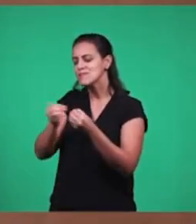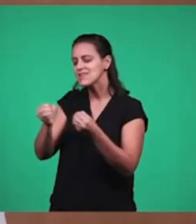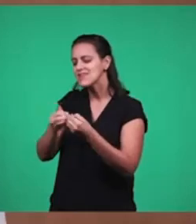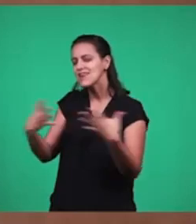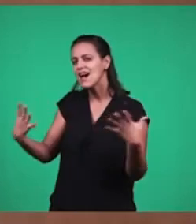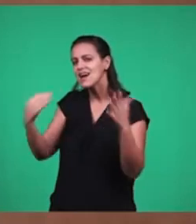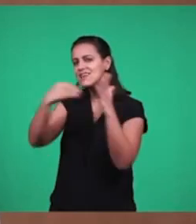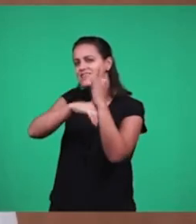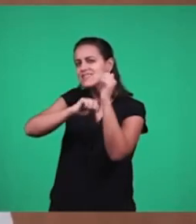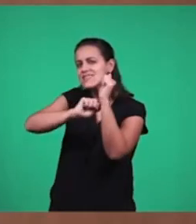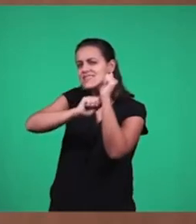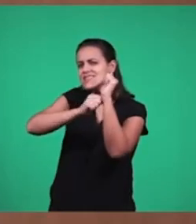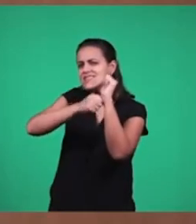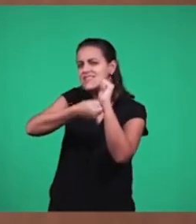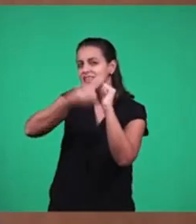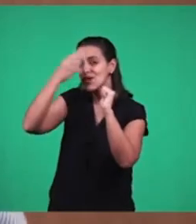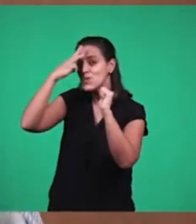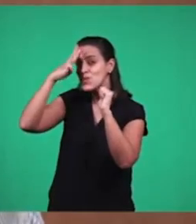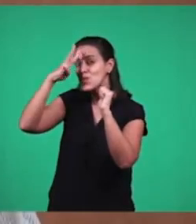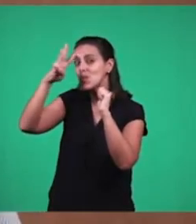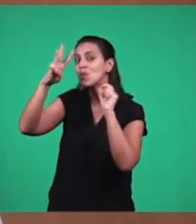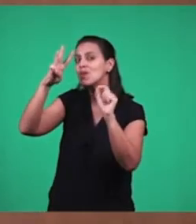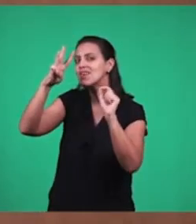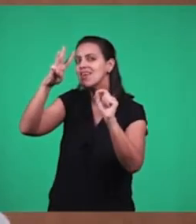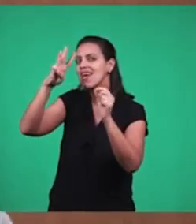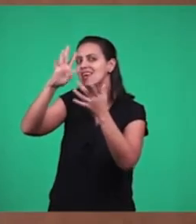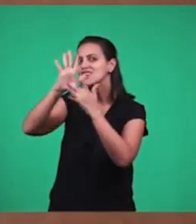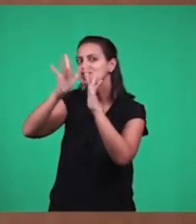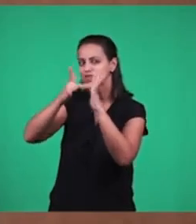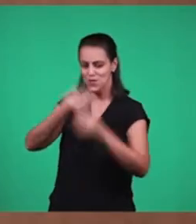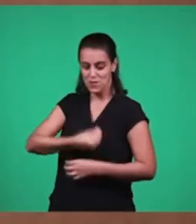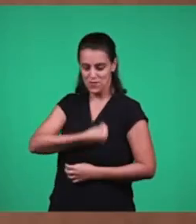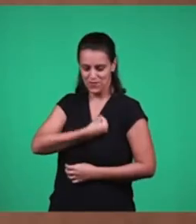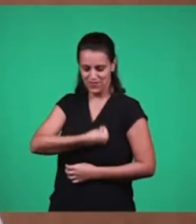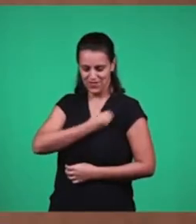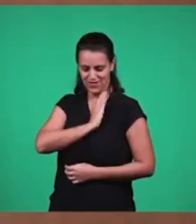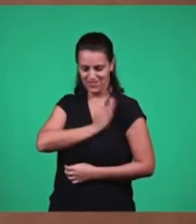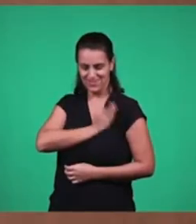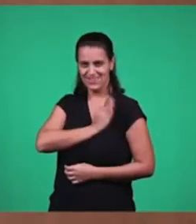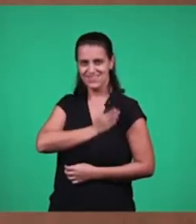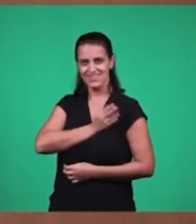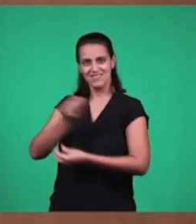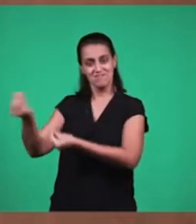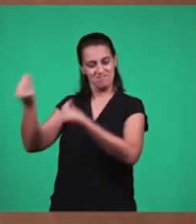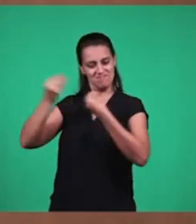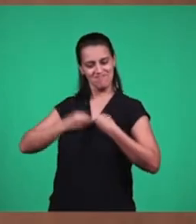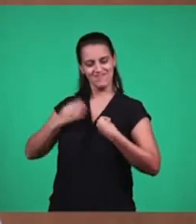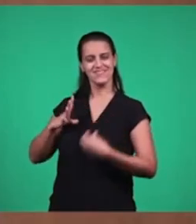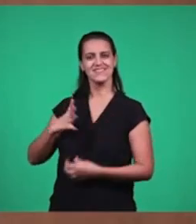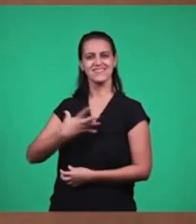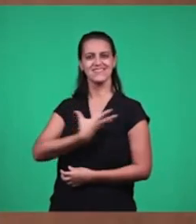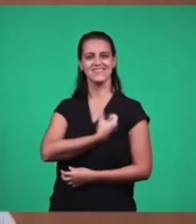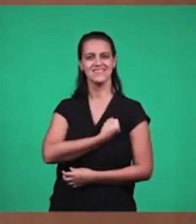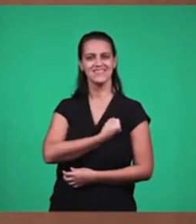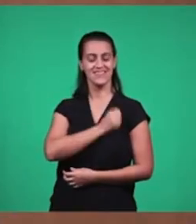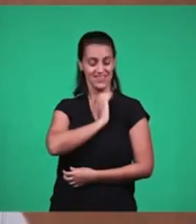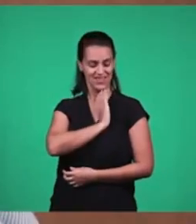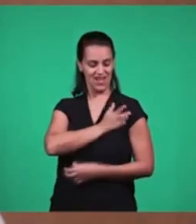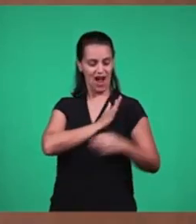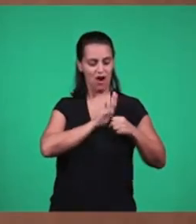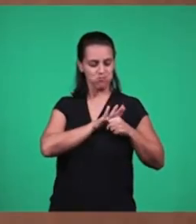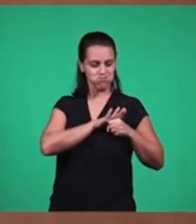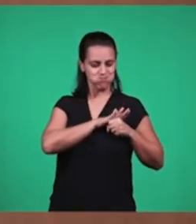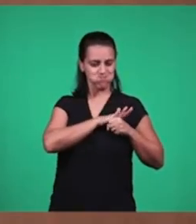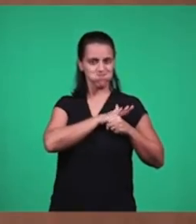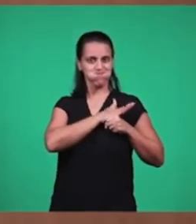el milagro, el secreto del tercer día. Jesús está vivo en nuestro corazón y nos dio salvación. Nuestro